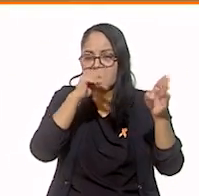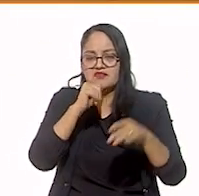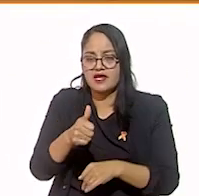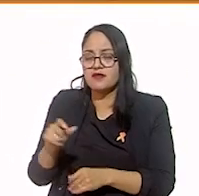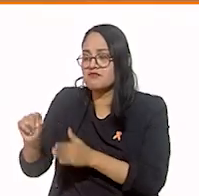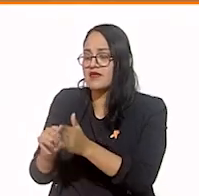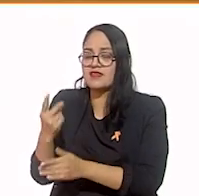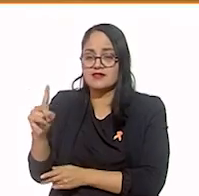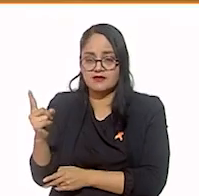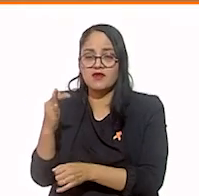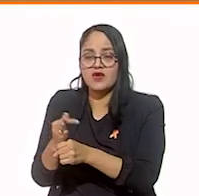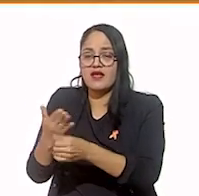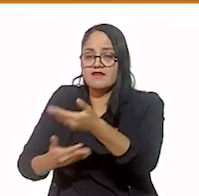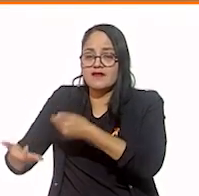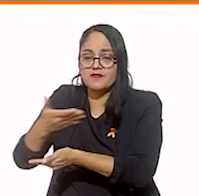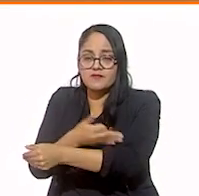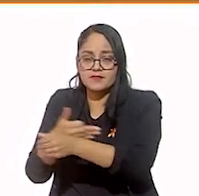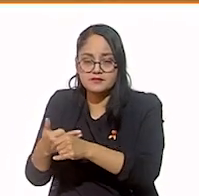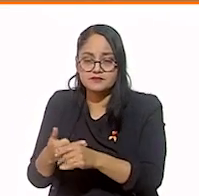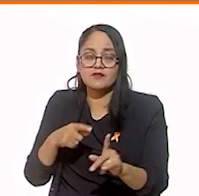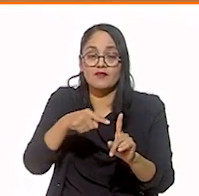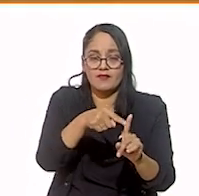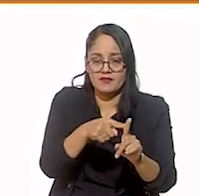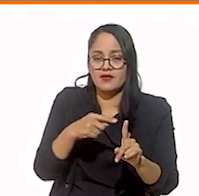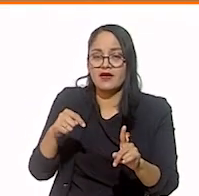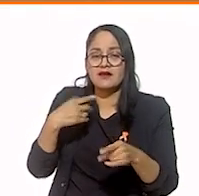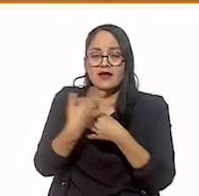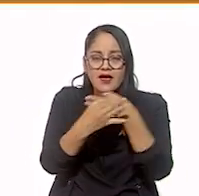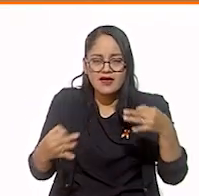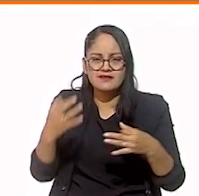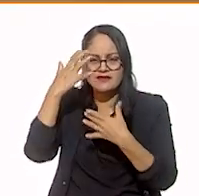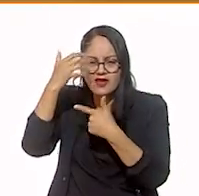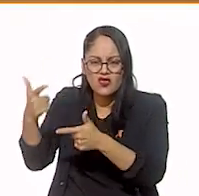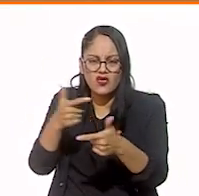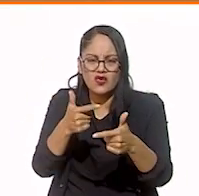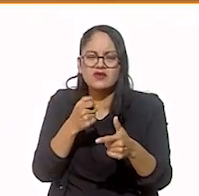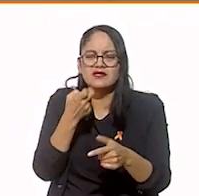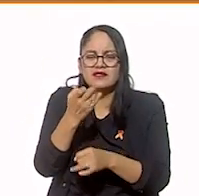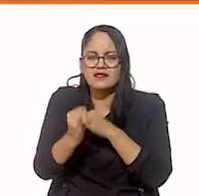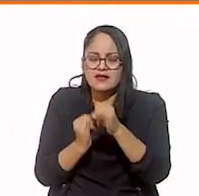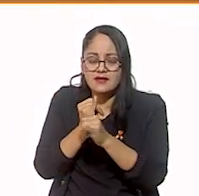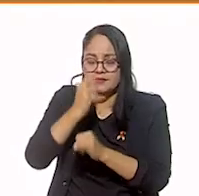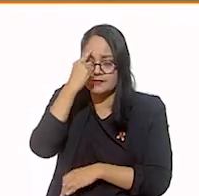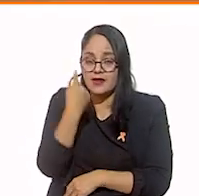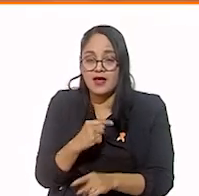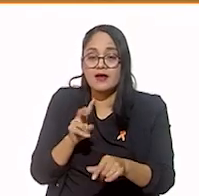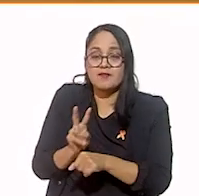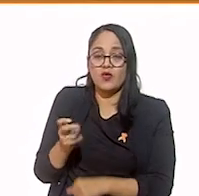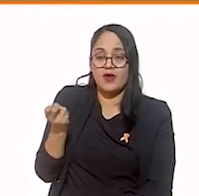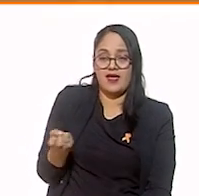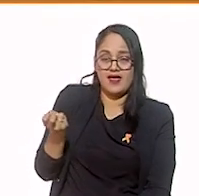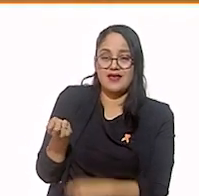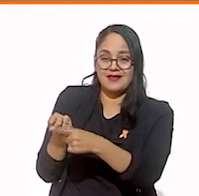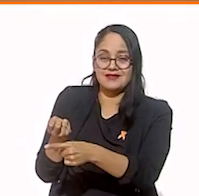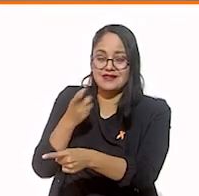el entendido que ya creo que abordaremos eso, de que bueno, hay una operación psicológica, una campaña también de terrorismo mediático internacional para poner a Venezuela en una situación